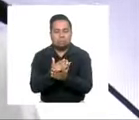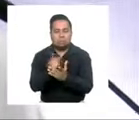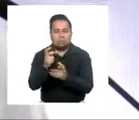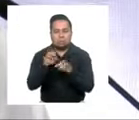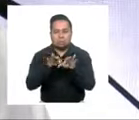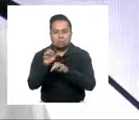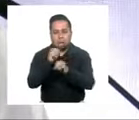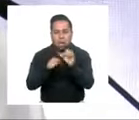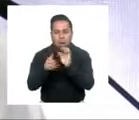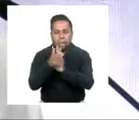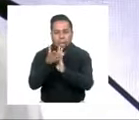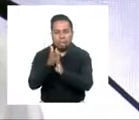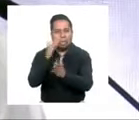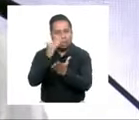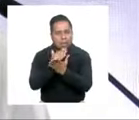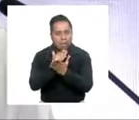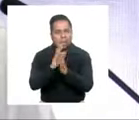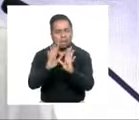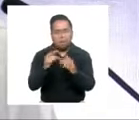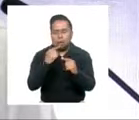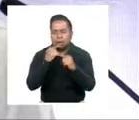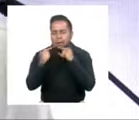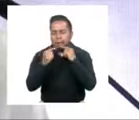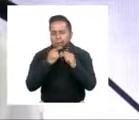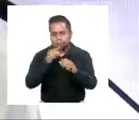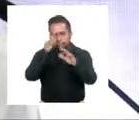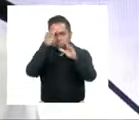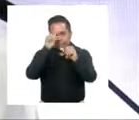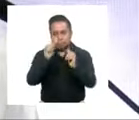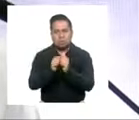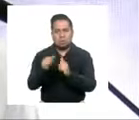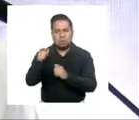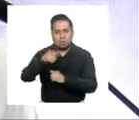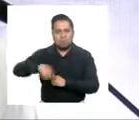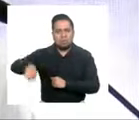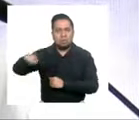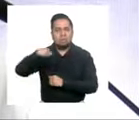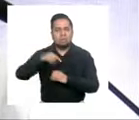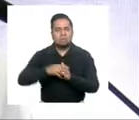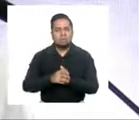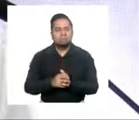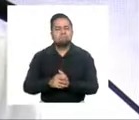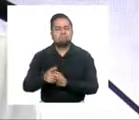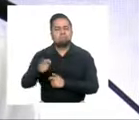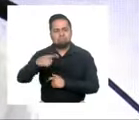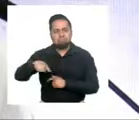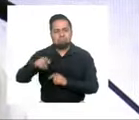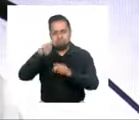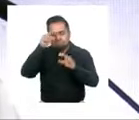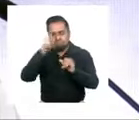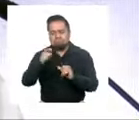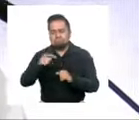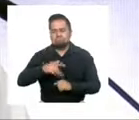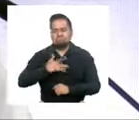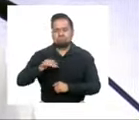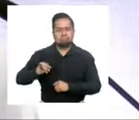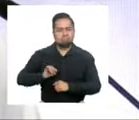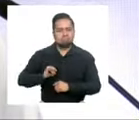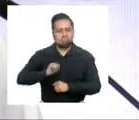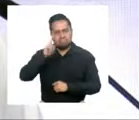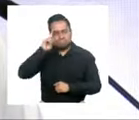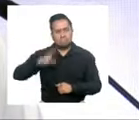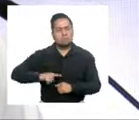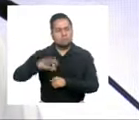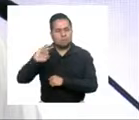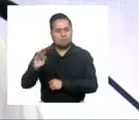estos trabajos, pero hemos platicado y hemos dialogado con ellos, les hemos expresado el interés del